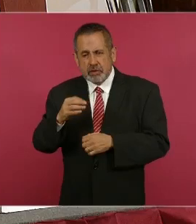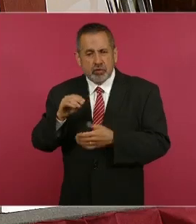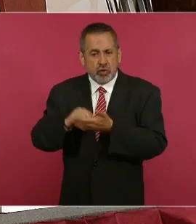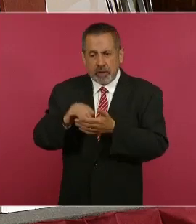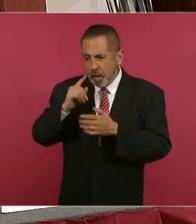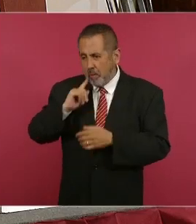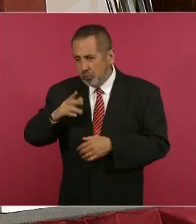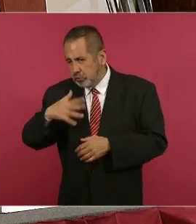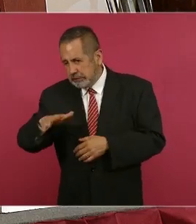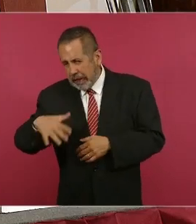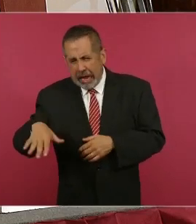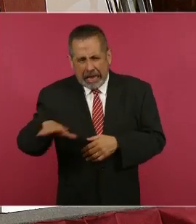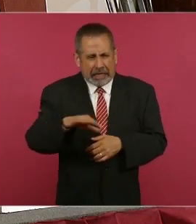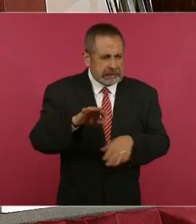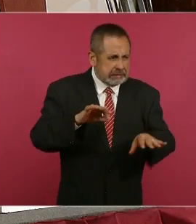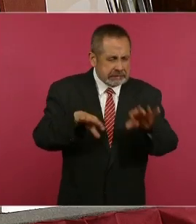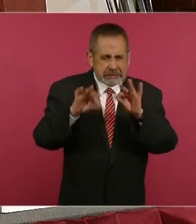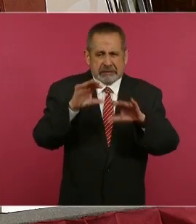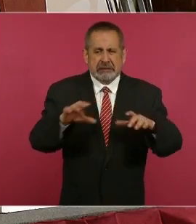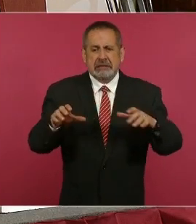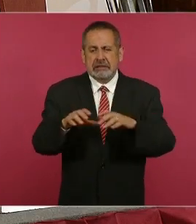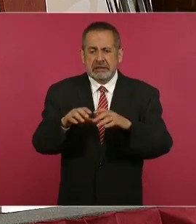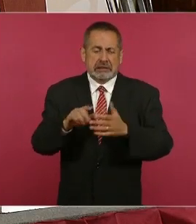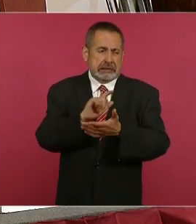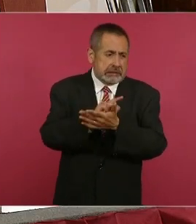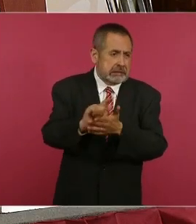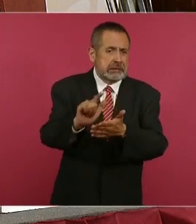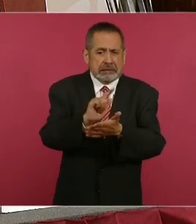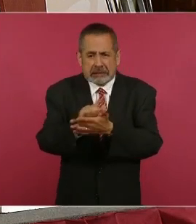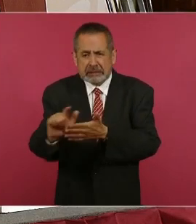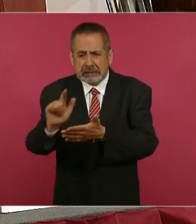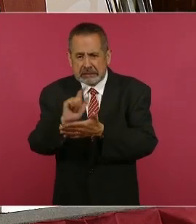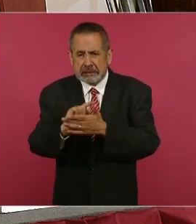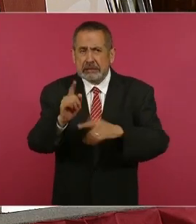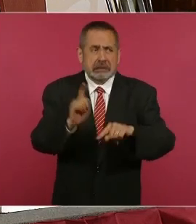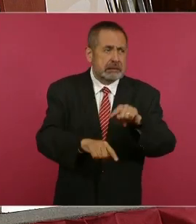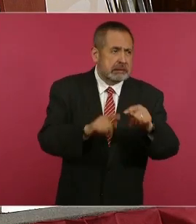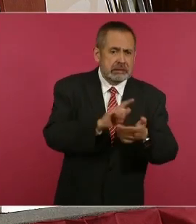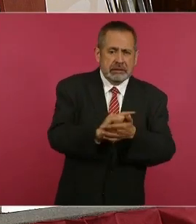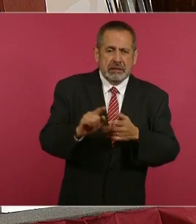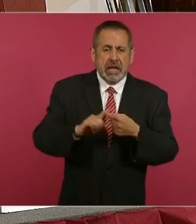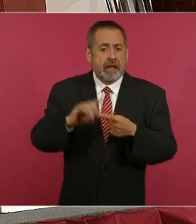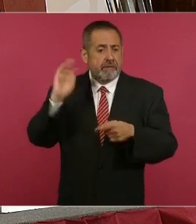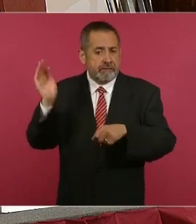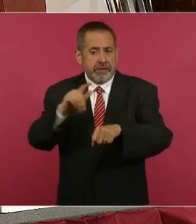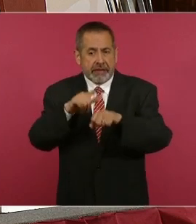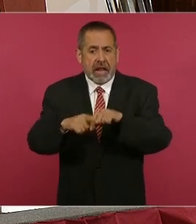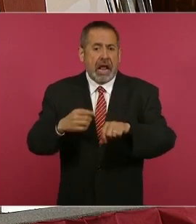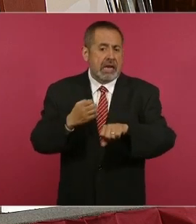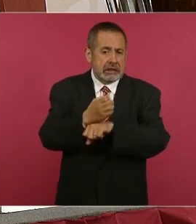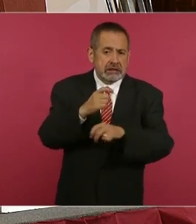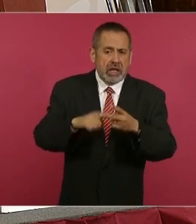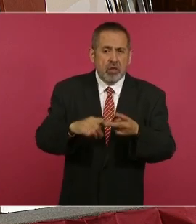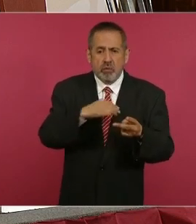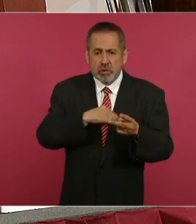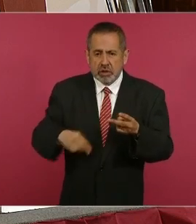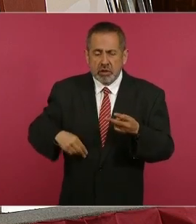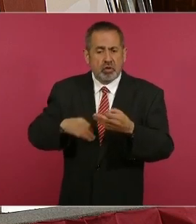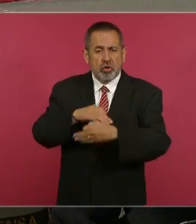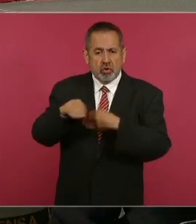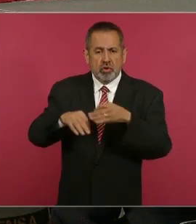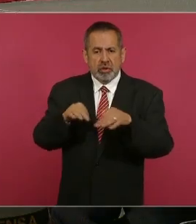los trabajos que se están haciendo de limpieza, federación, estado, municipio, estamos trabajando.